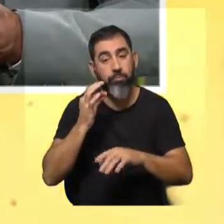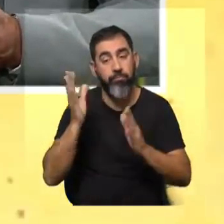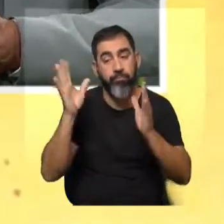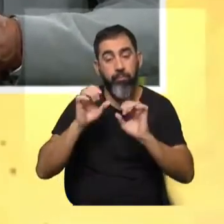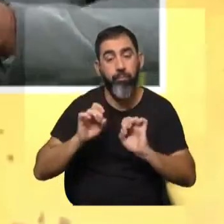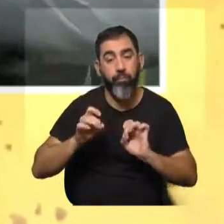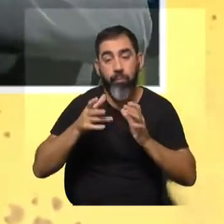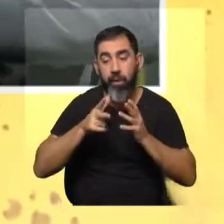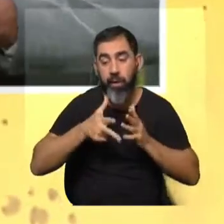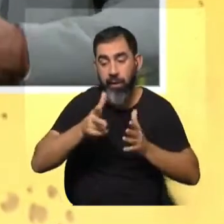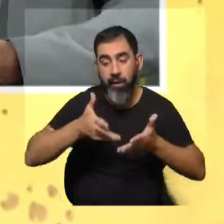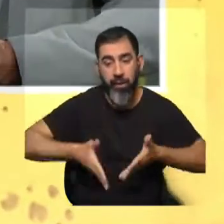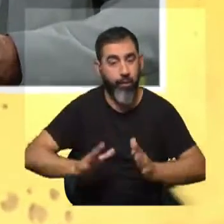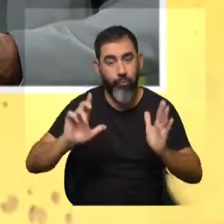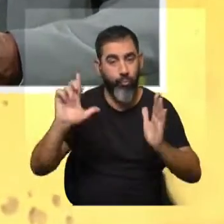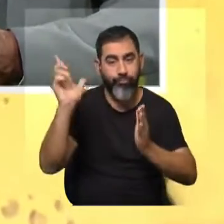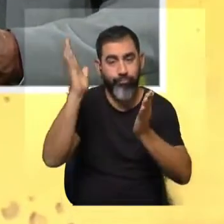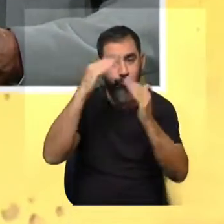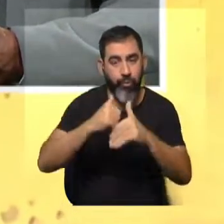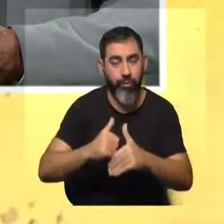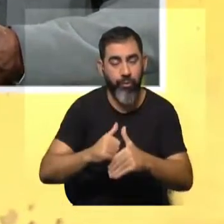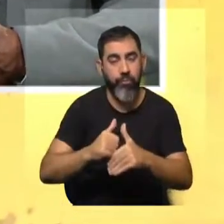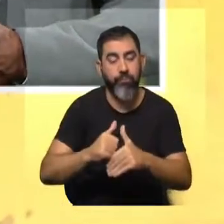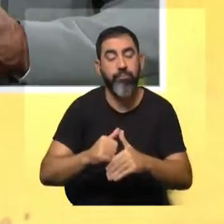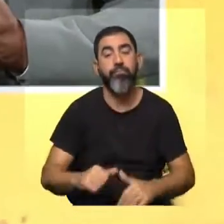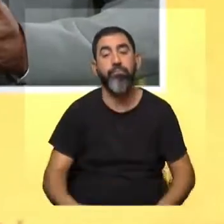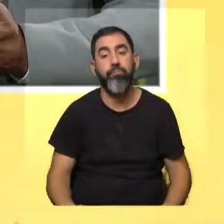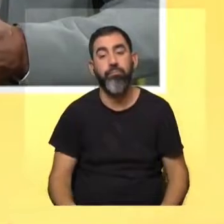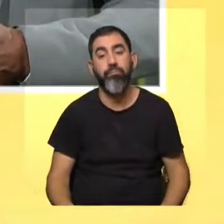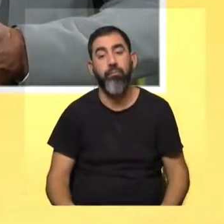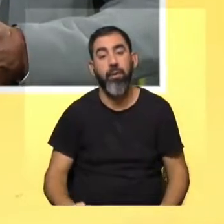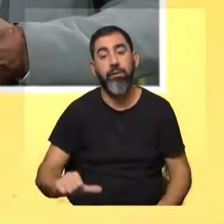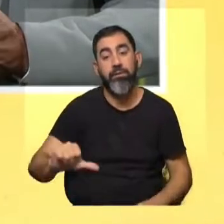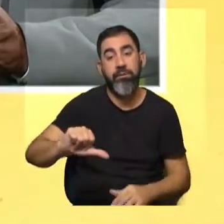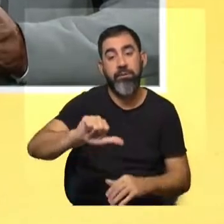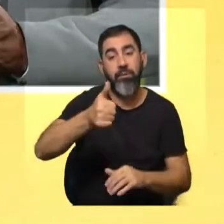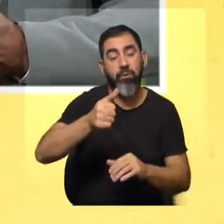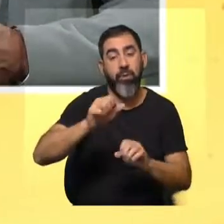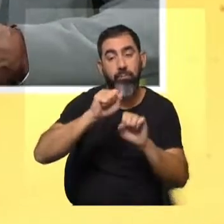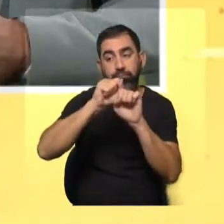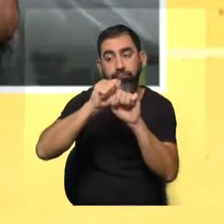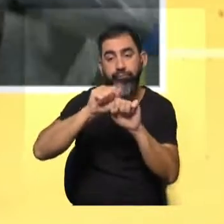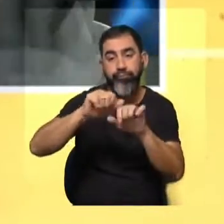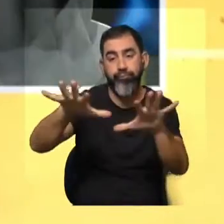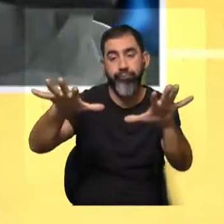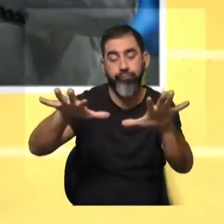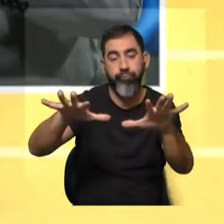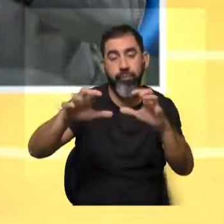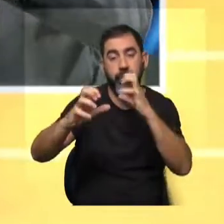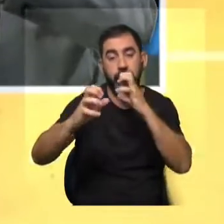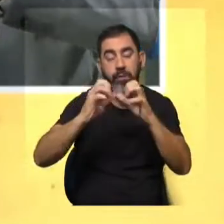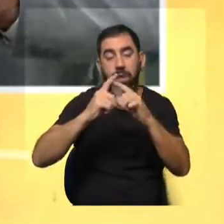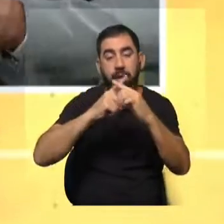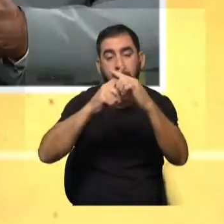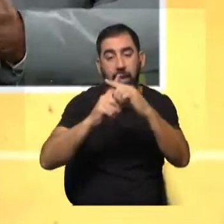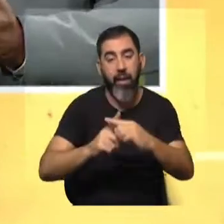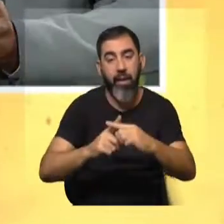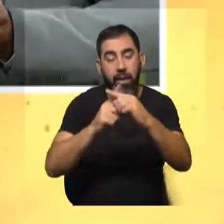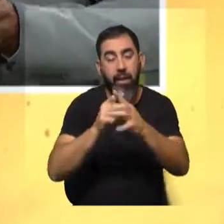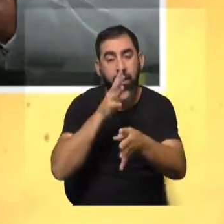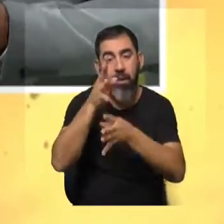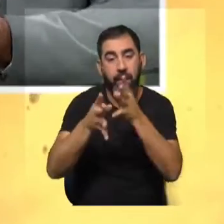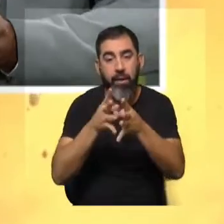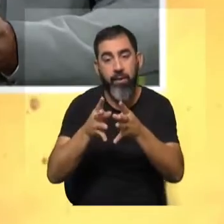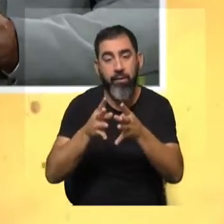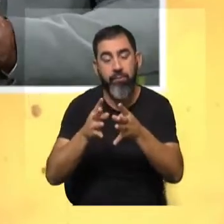reproducción de la especie, en este caso Aedes aegypti, y eso se logra irradiando, esta vez con rayos X, es un equipo de rayos X, no